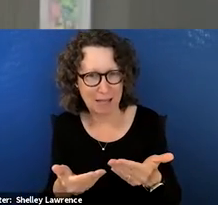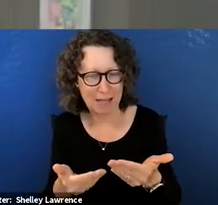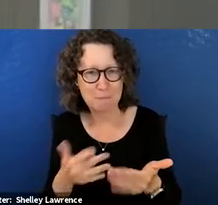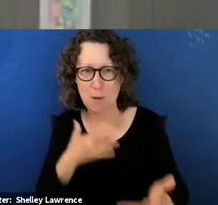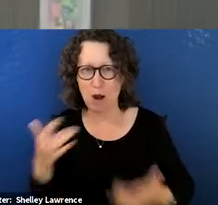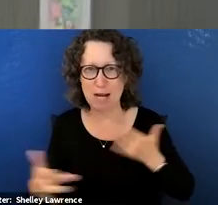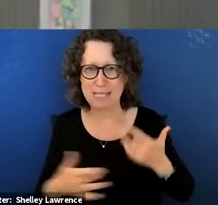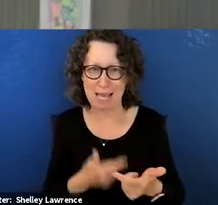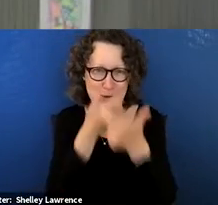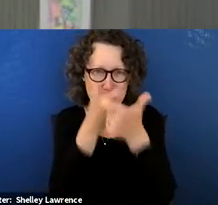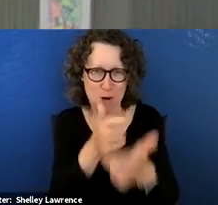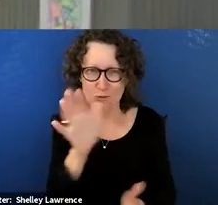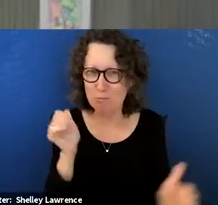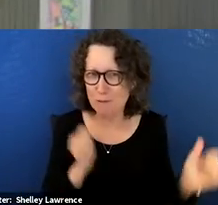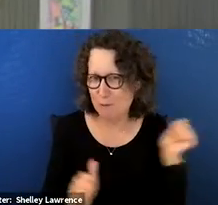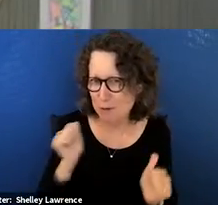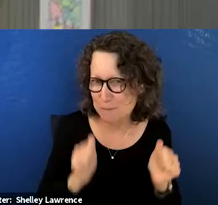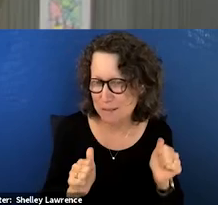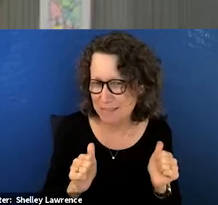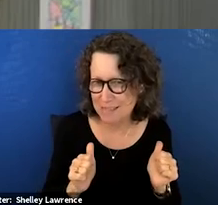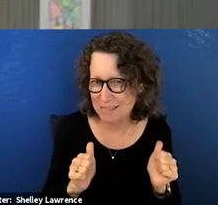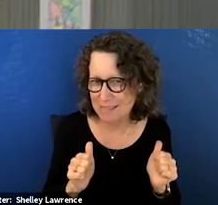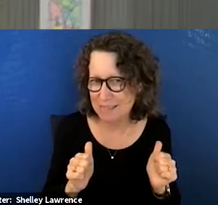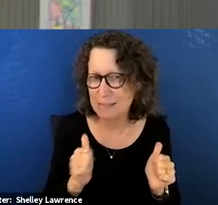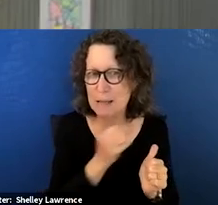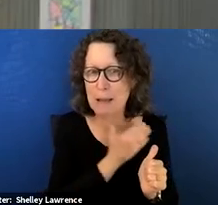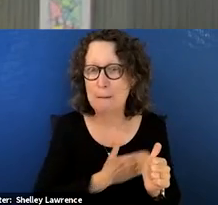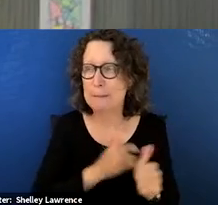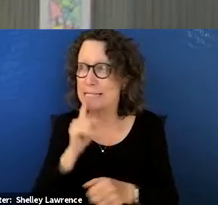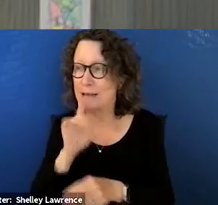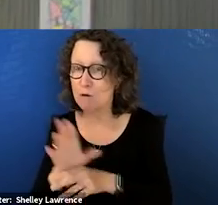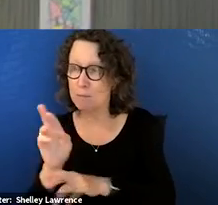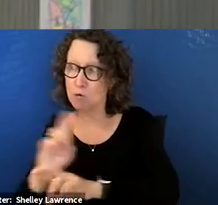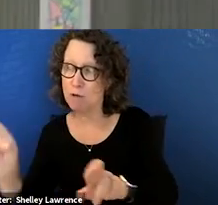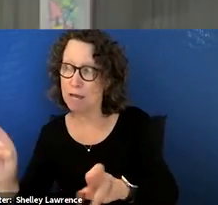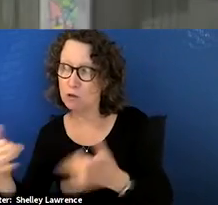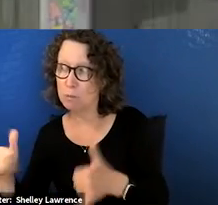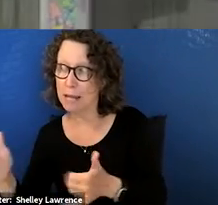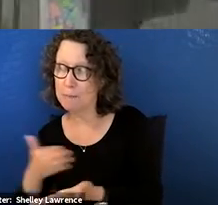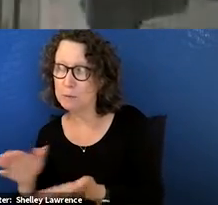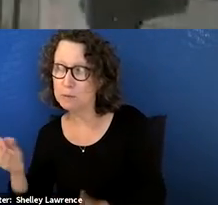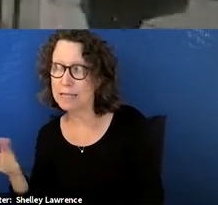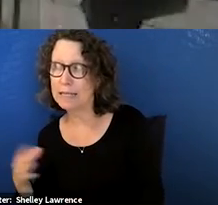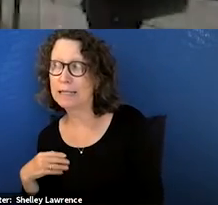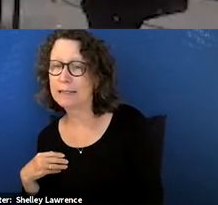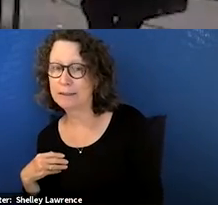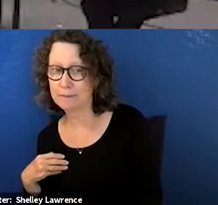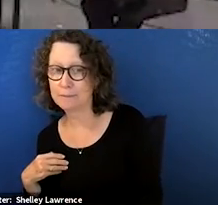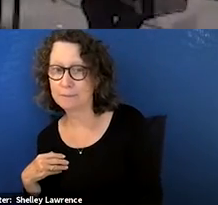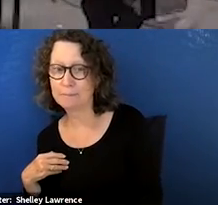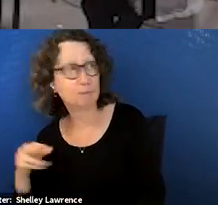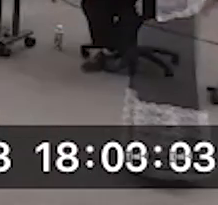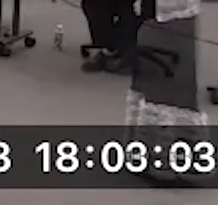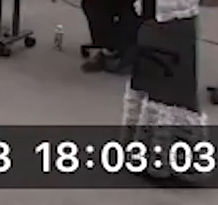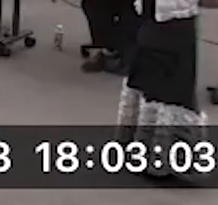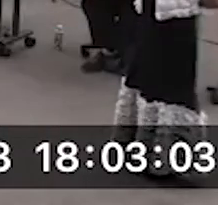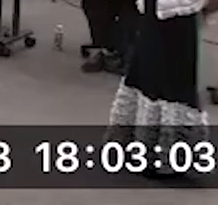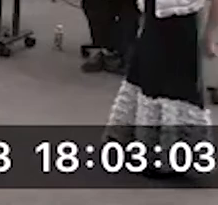muy entusiasmadas de verlas bailar. Adriana, ¿puede confirmar que estamos listos? Estamos listos.